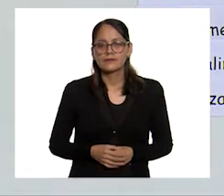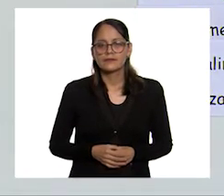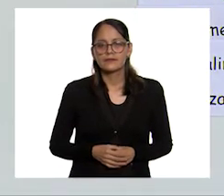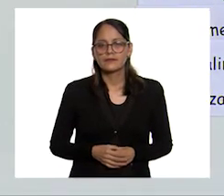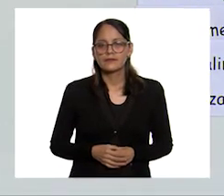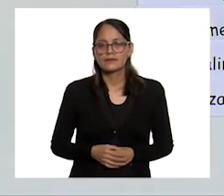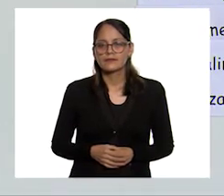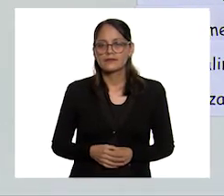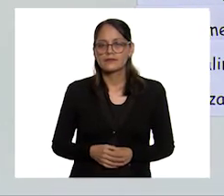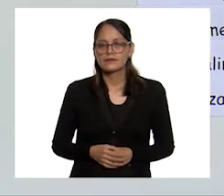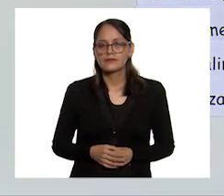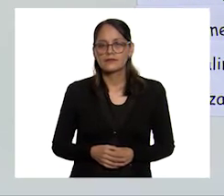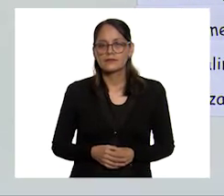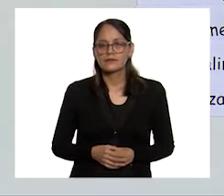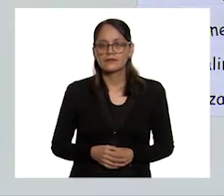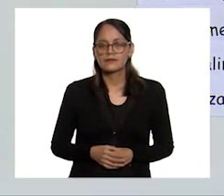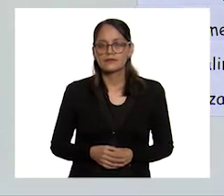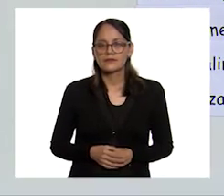En